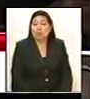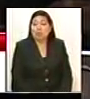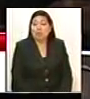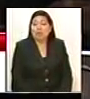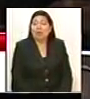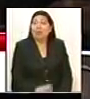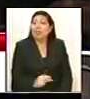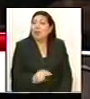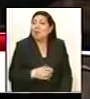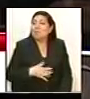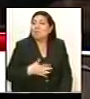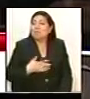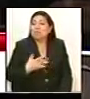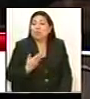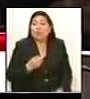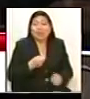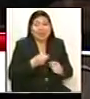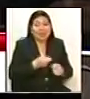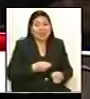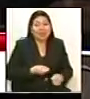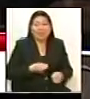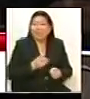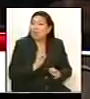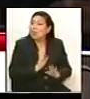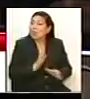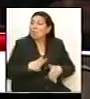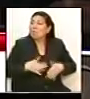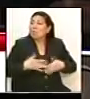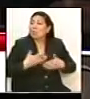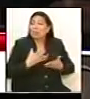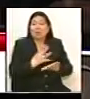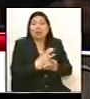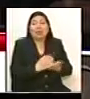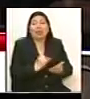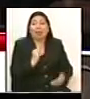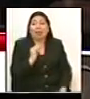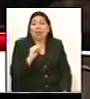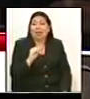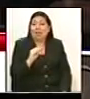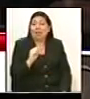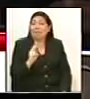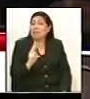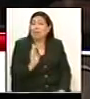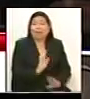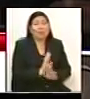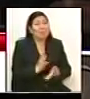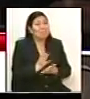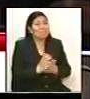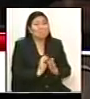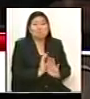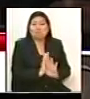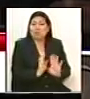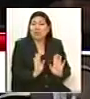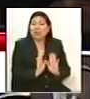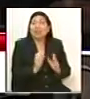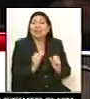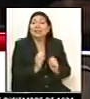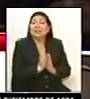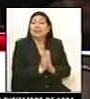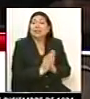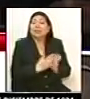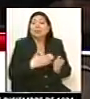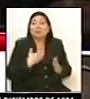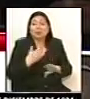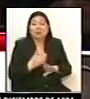al sector que no puede, porque el agricultor no puede descontar el IGB, no lo puede descontar, a ese sector beneficiario para que